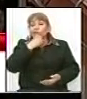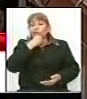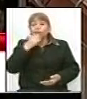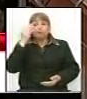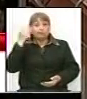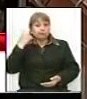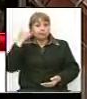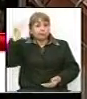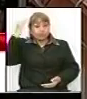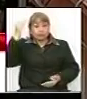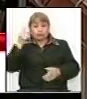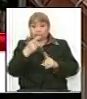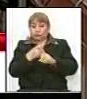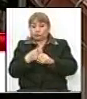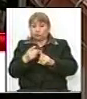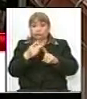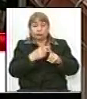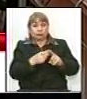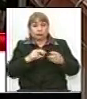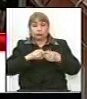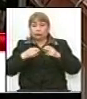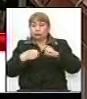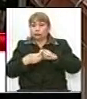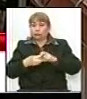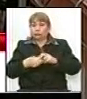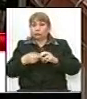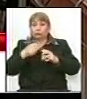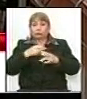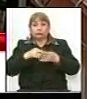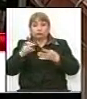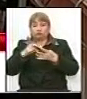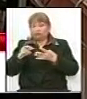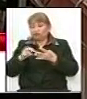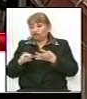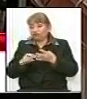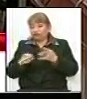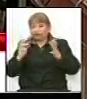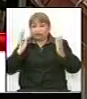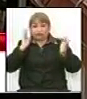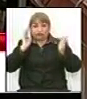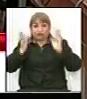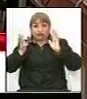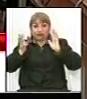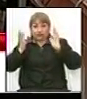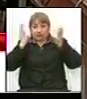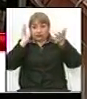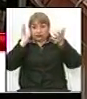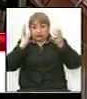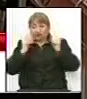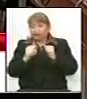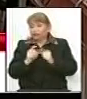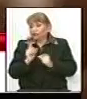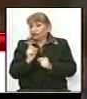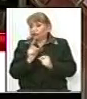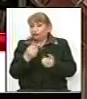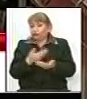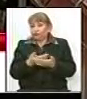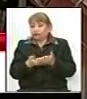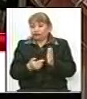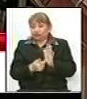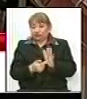porque tenemos que diferenciar los problemas con las patologías, que generalmente a veces se confunden y no son abordadas en el